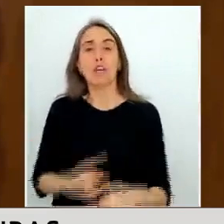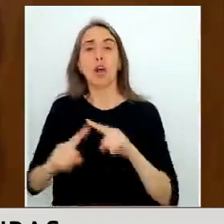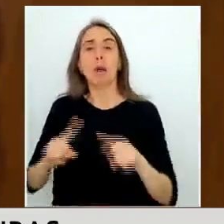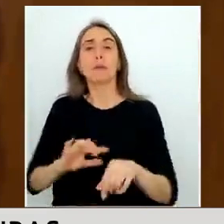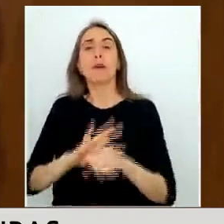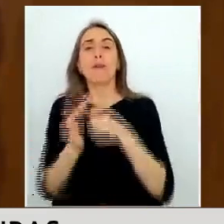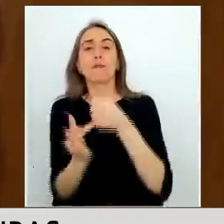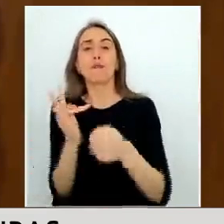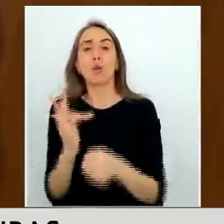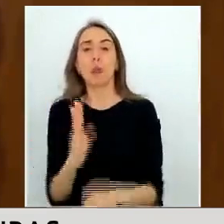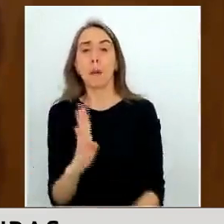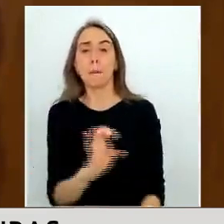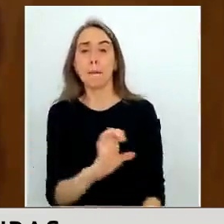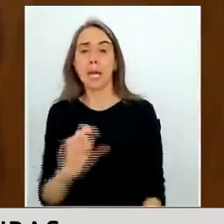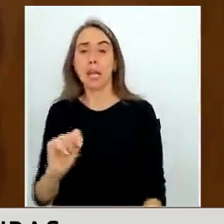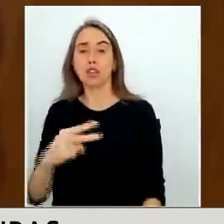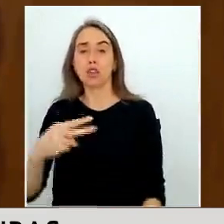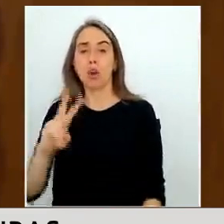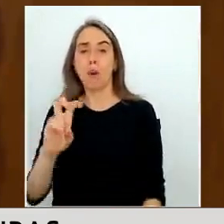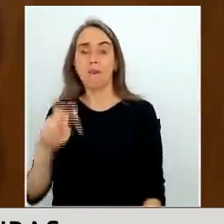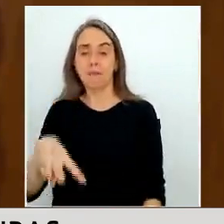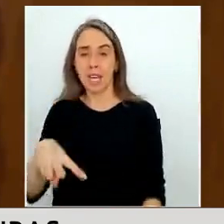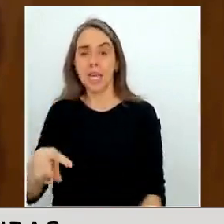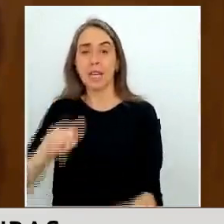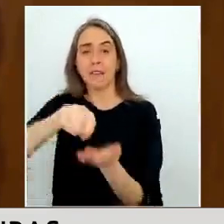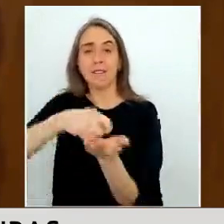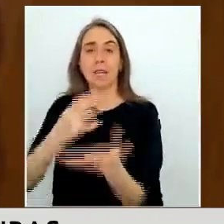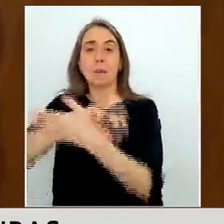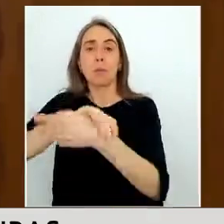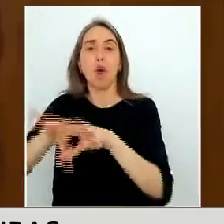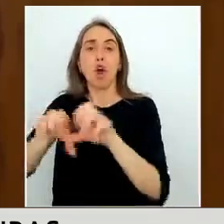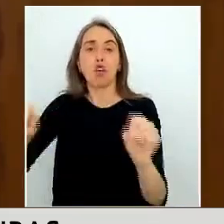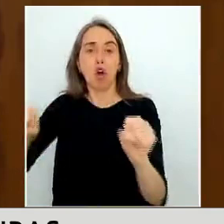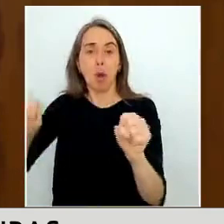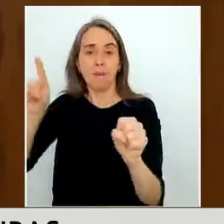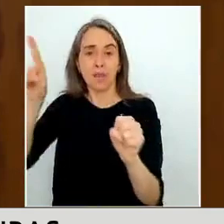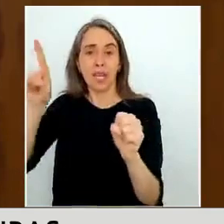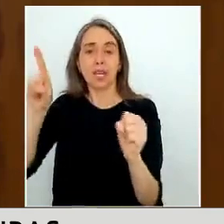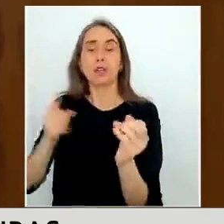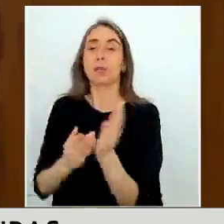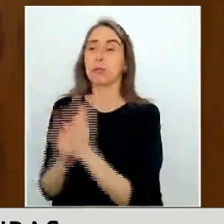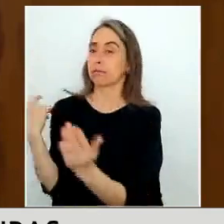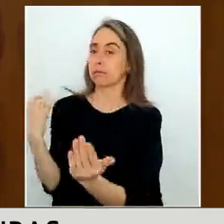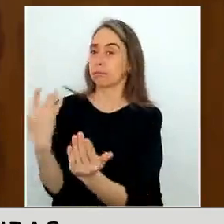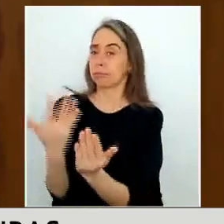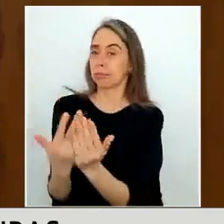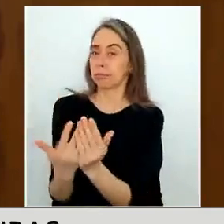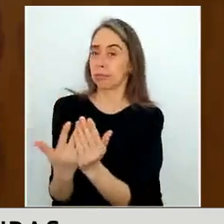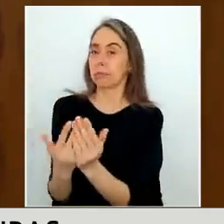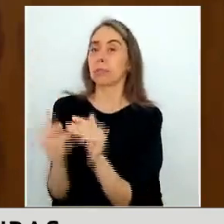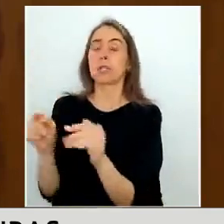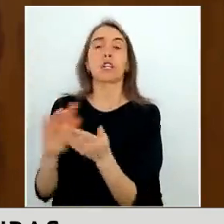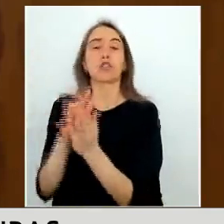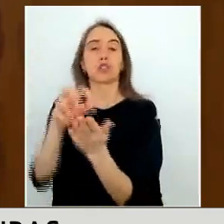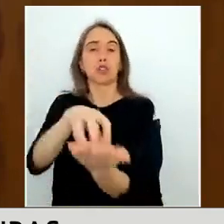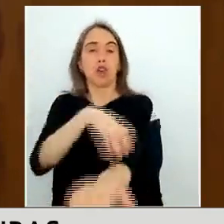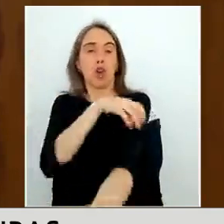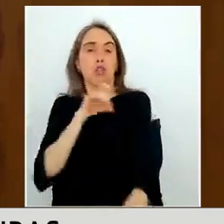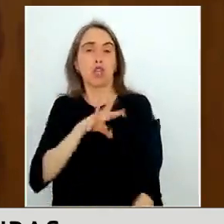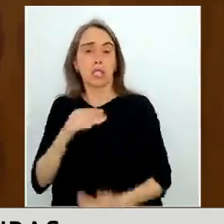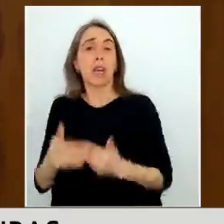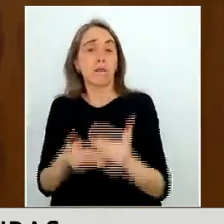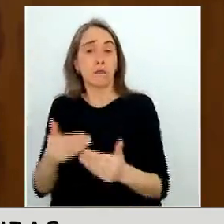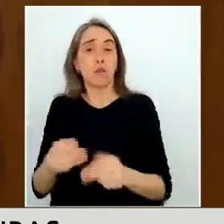se establecieron convenios que hoy funciona ya de manera independiente en todo chile y que actualmente cuenta con su